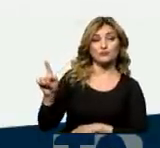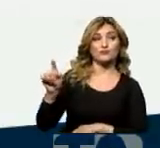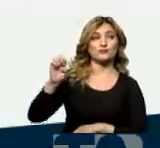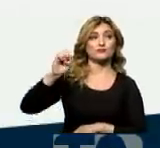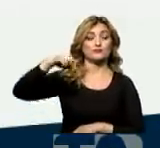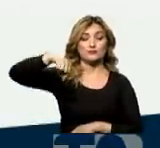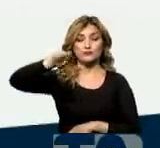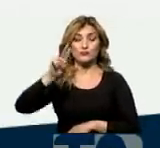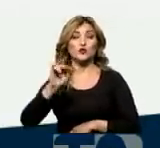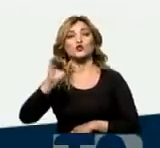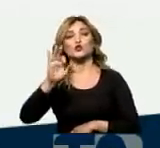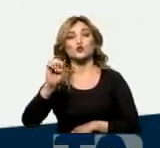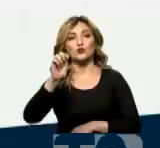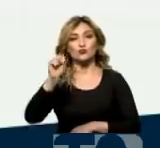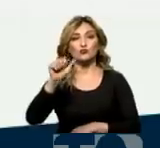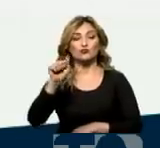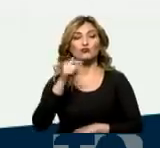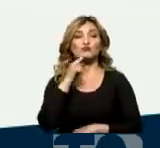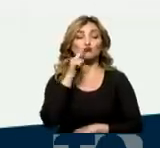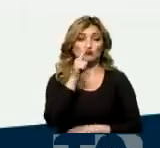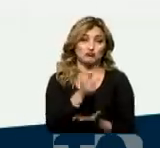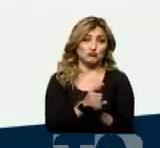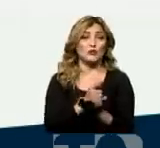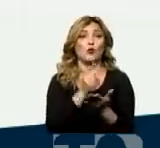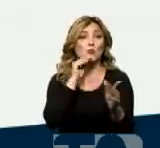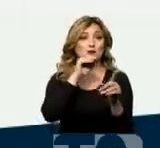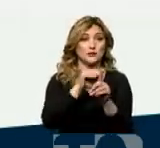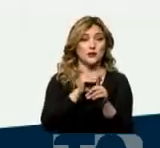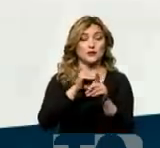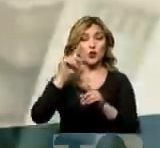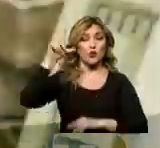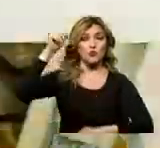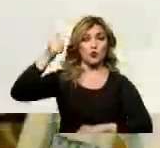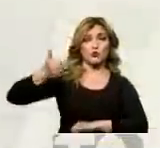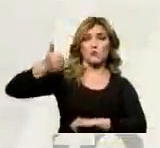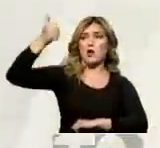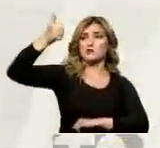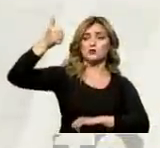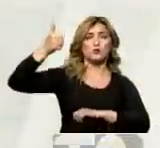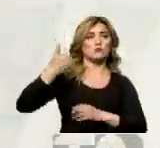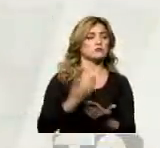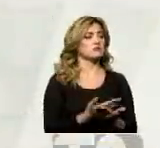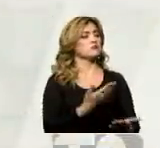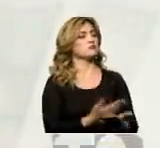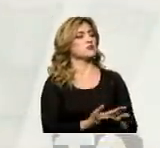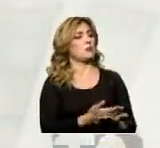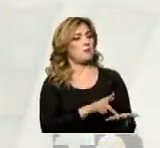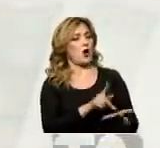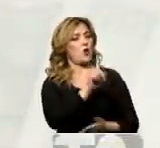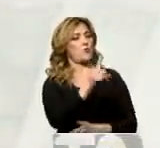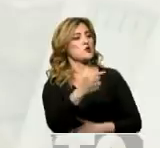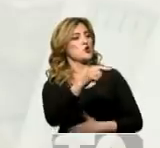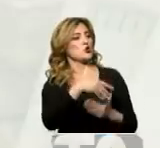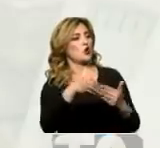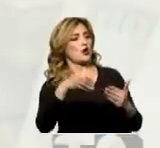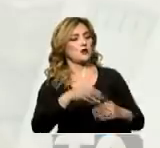Quitesa, reveló que sí, que le llegó un mensaje de la cúpula del gobierno en el que le exigían $1,000,000. Según Verduga,